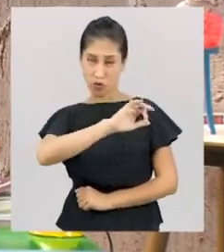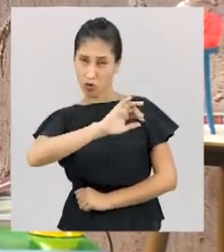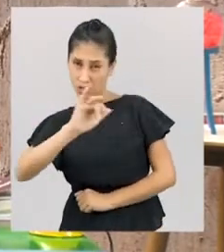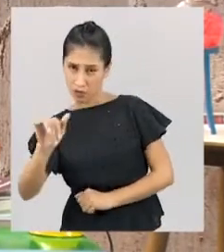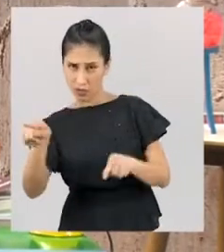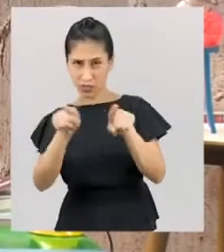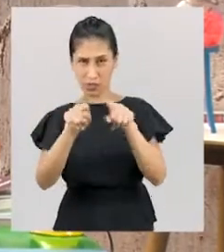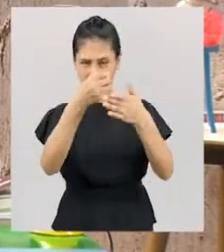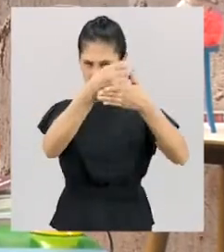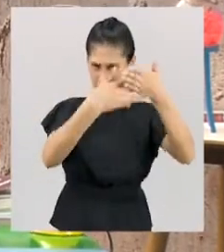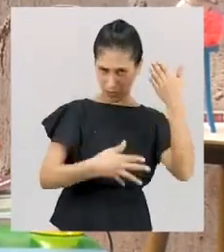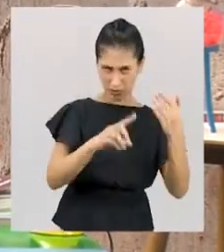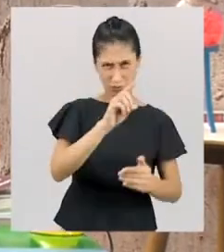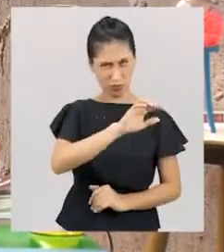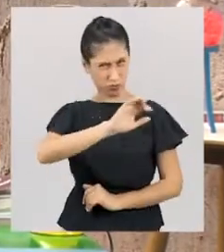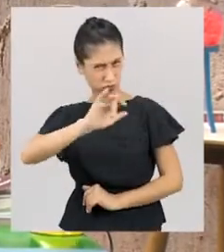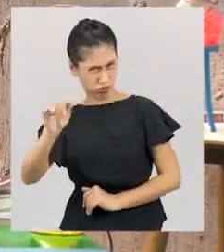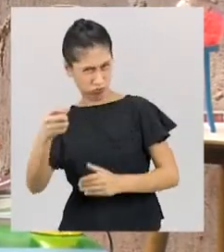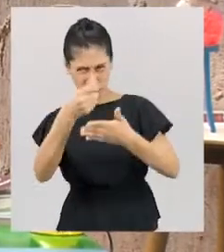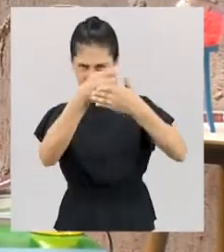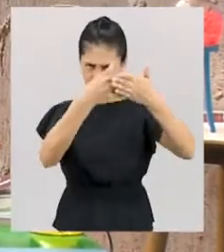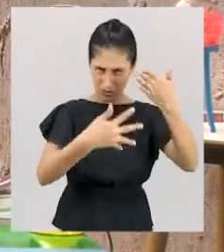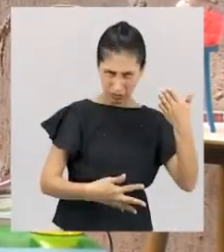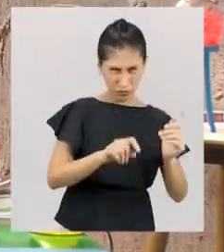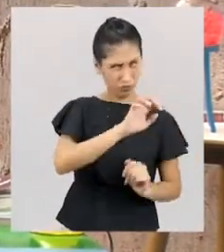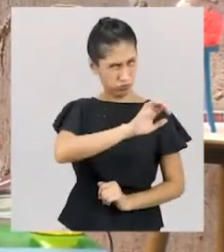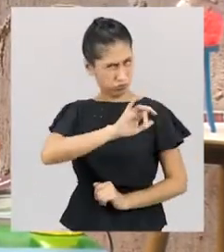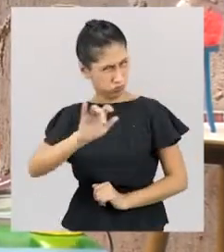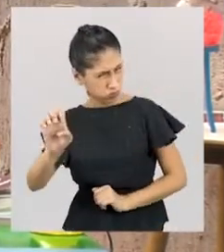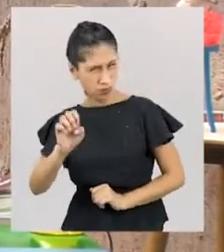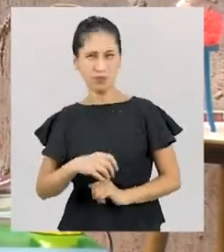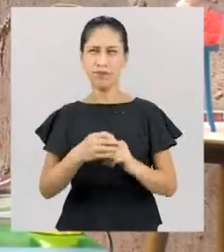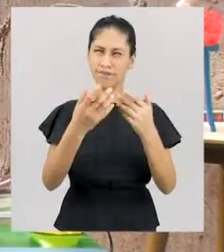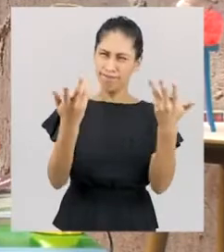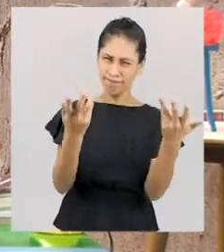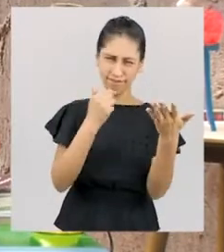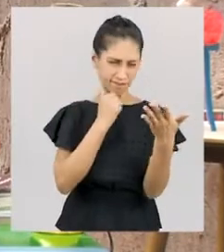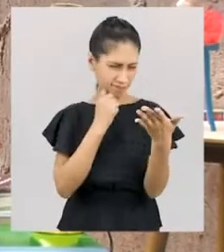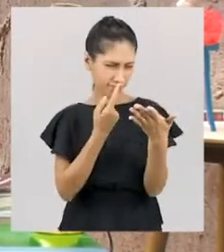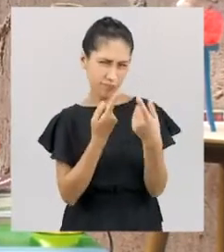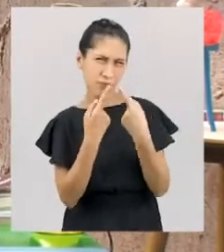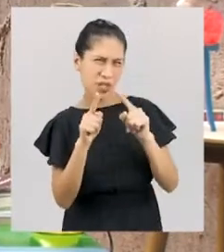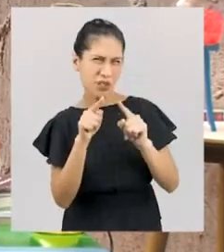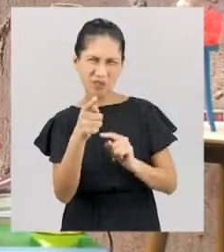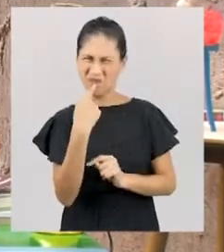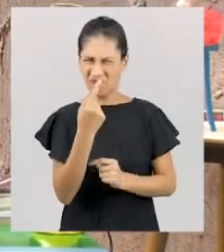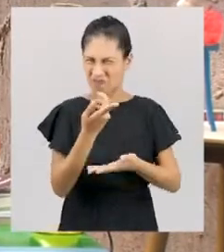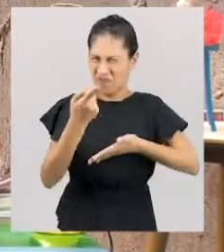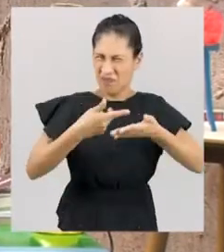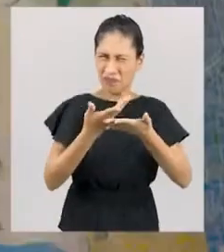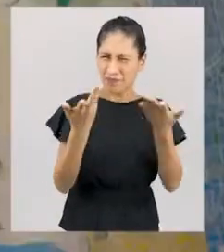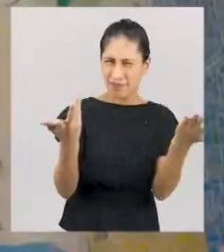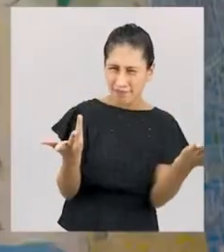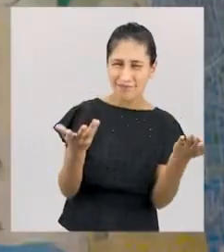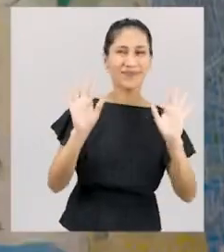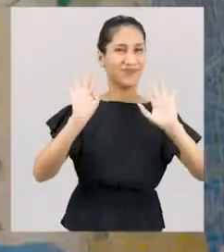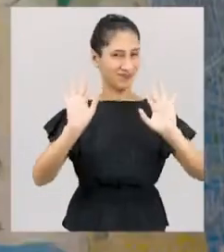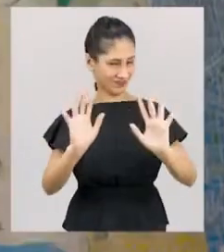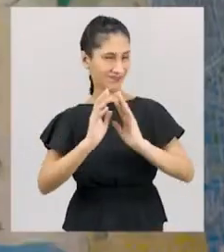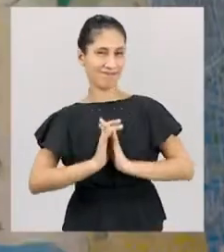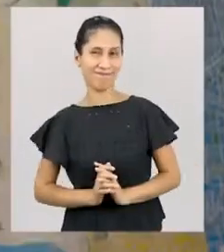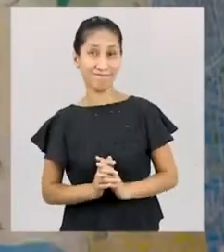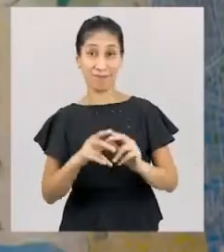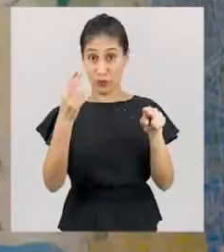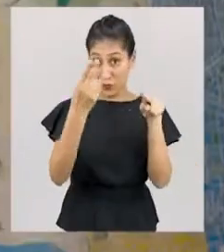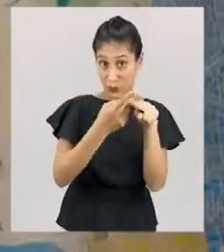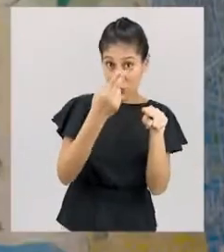textos legislativos, las tesis doctorales son textos especializados. Pero, ¿a qué se refiere? Así